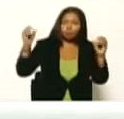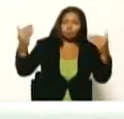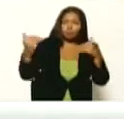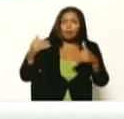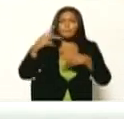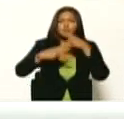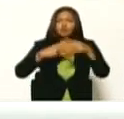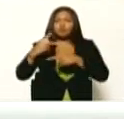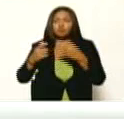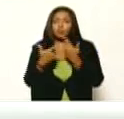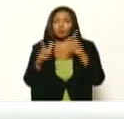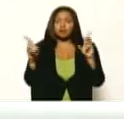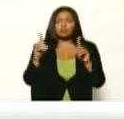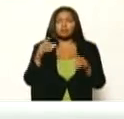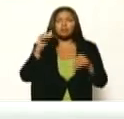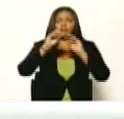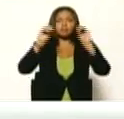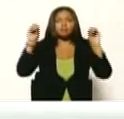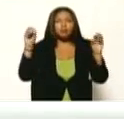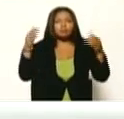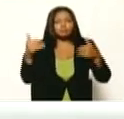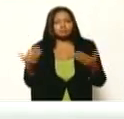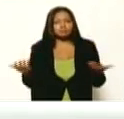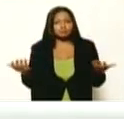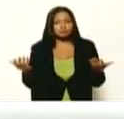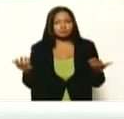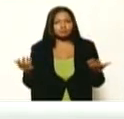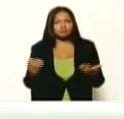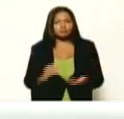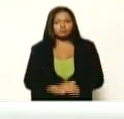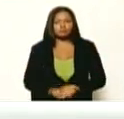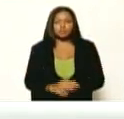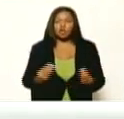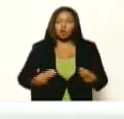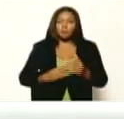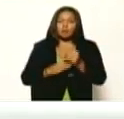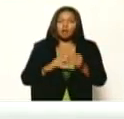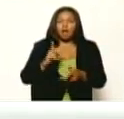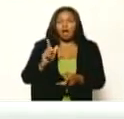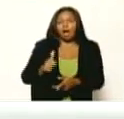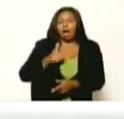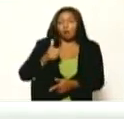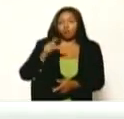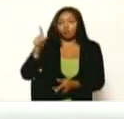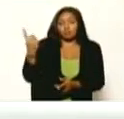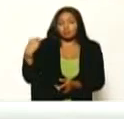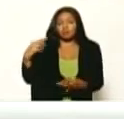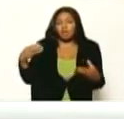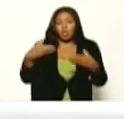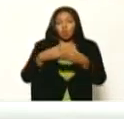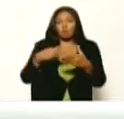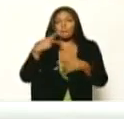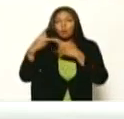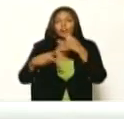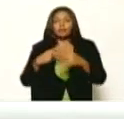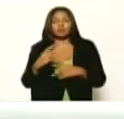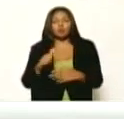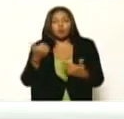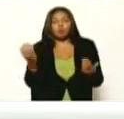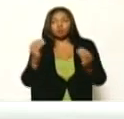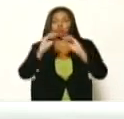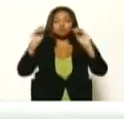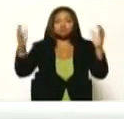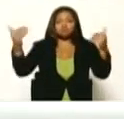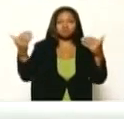un proceso democrático de consulta a los militantes que algún día tuvieron en sus grupos políticos? ¿Cuándo los